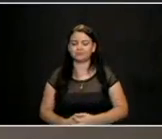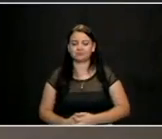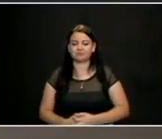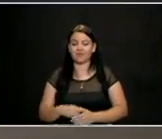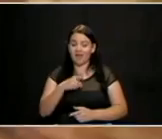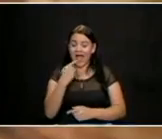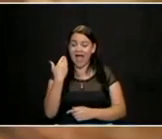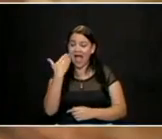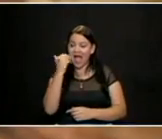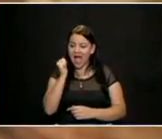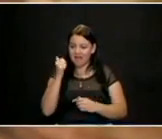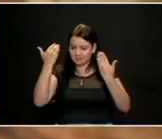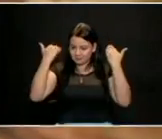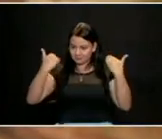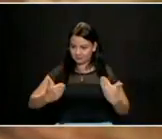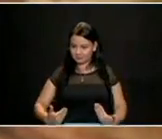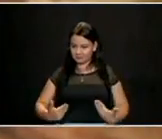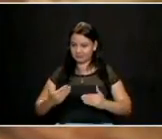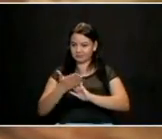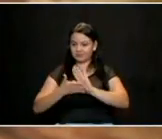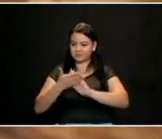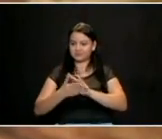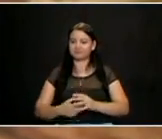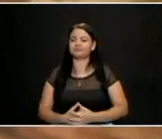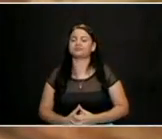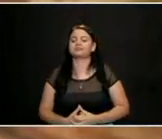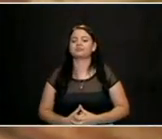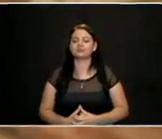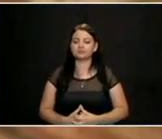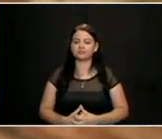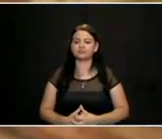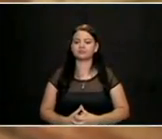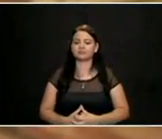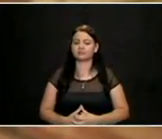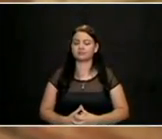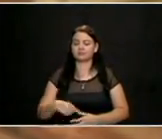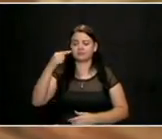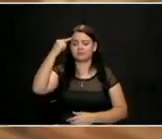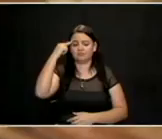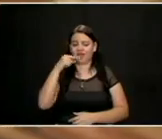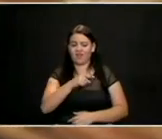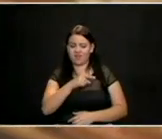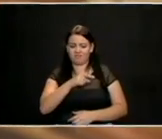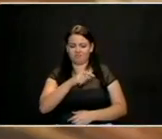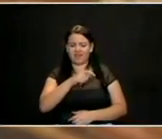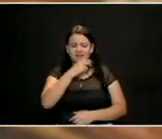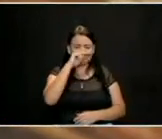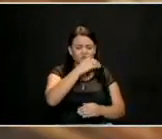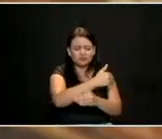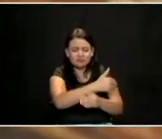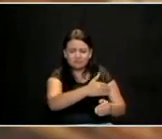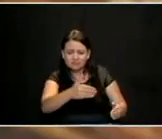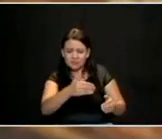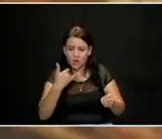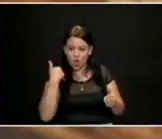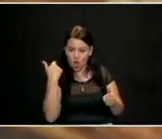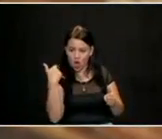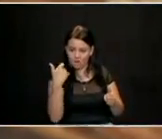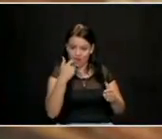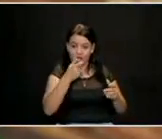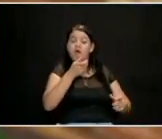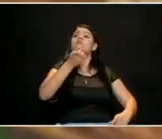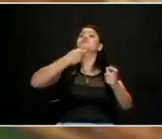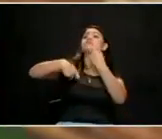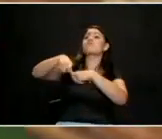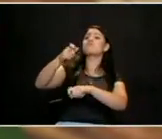Rabe. Bueno, nosotros tendremos cero tolerancia a la explotación sexual y al turismo de droga. ¿Eso